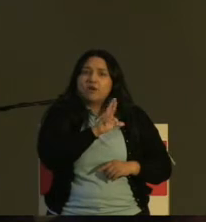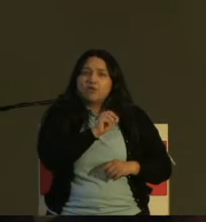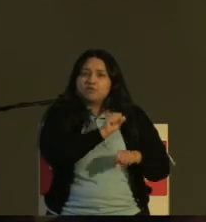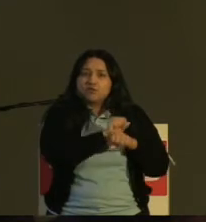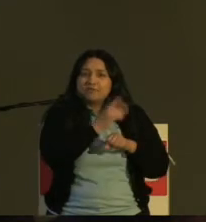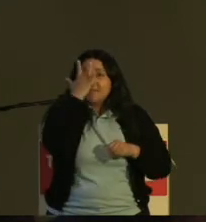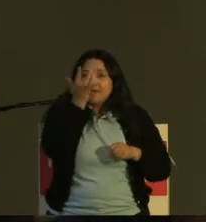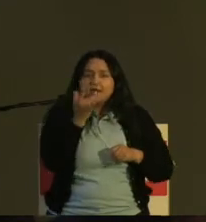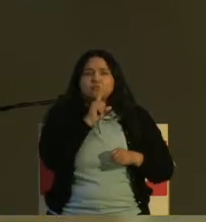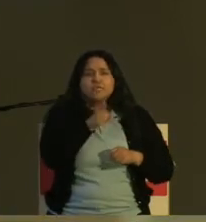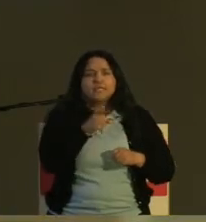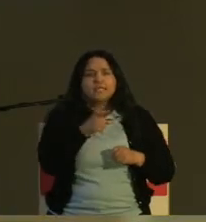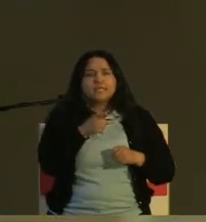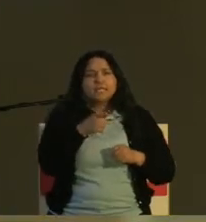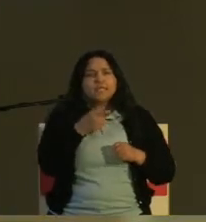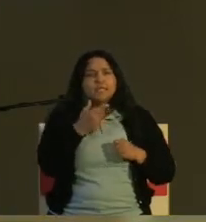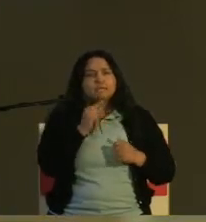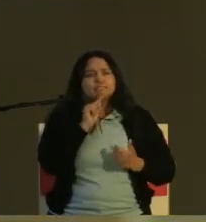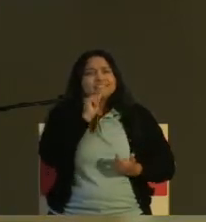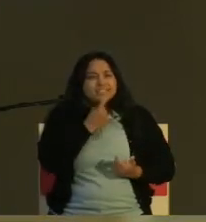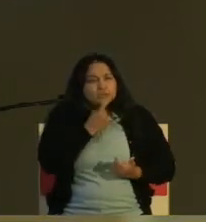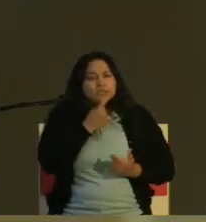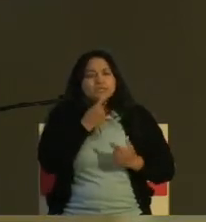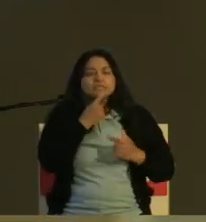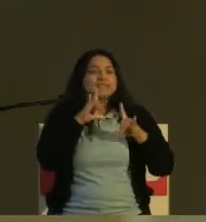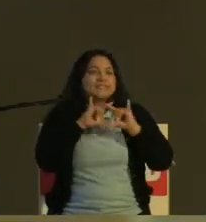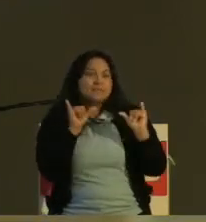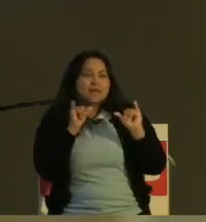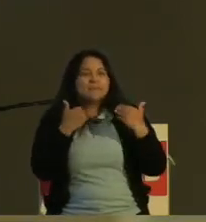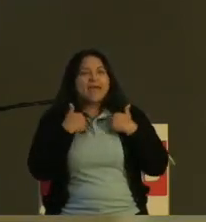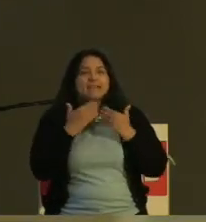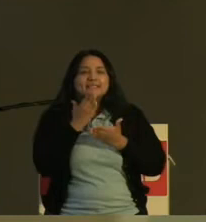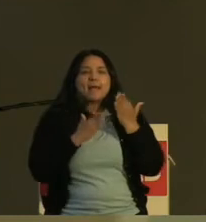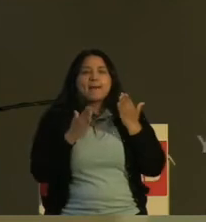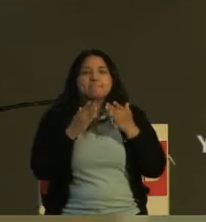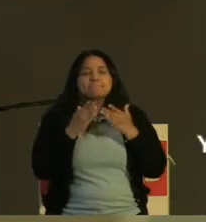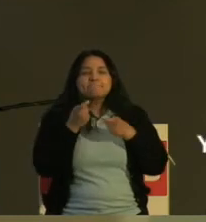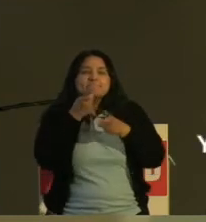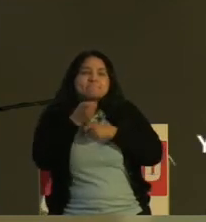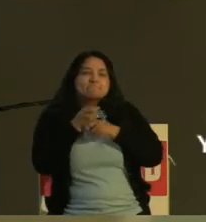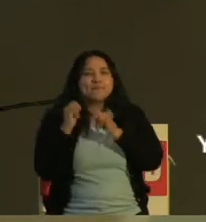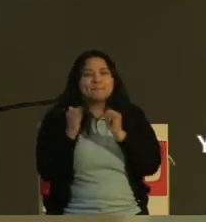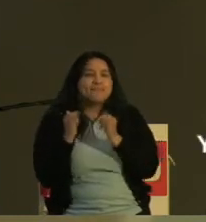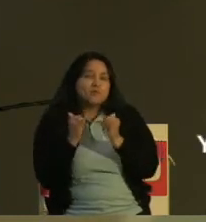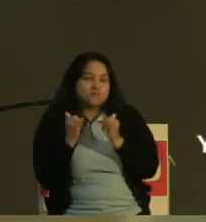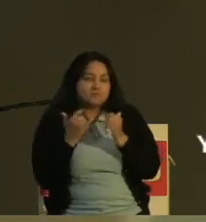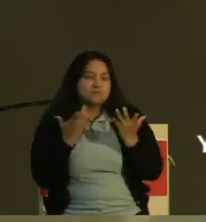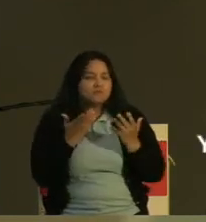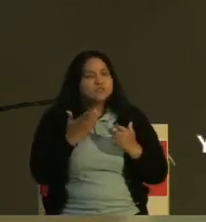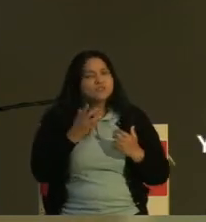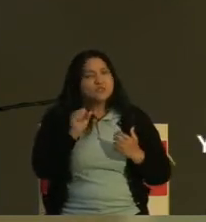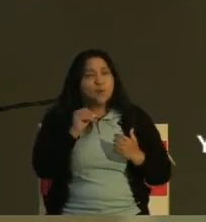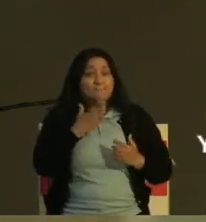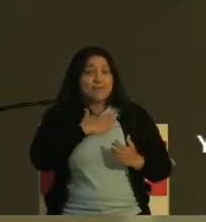so serious and so playful at the same time. And I think in that spirit, you know, my